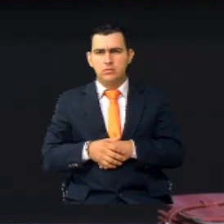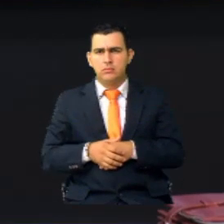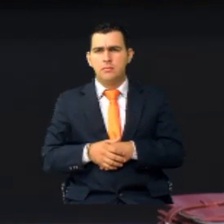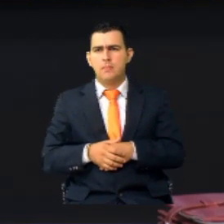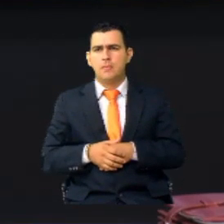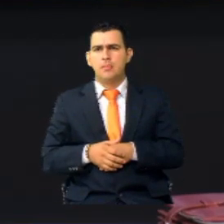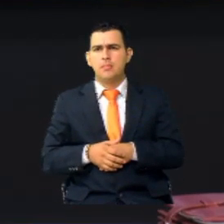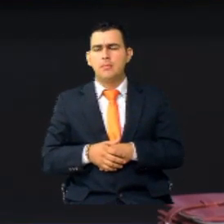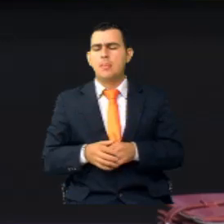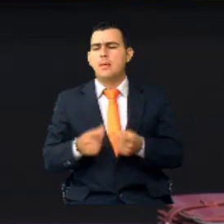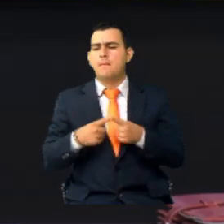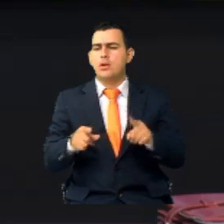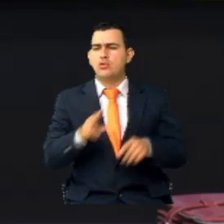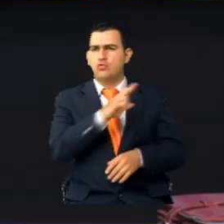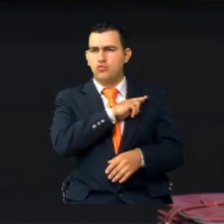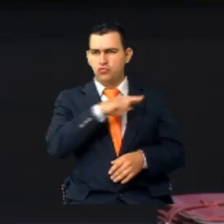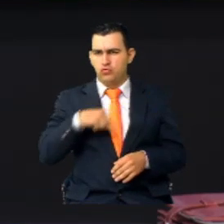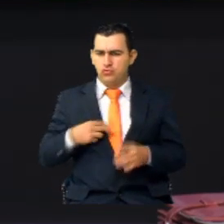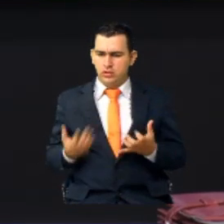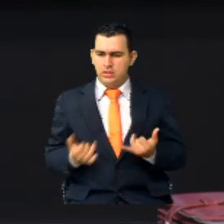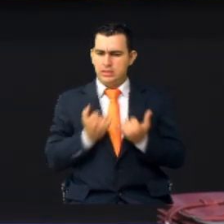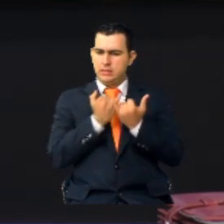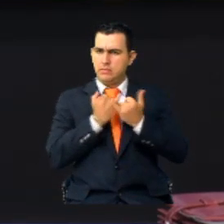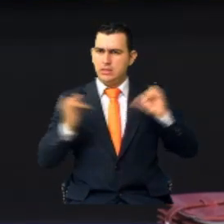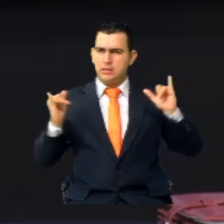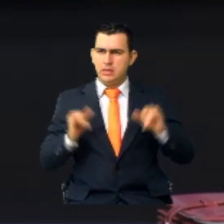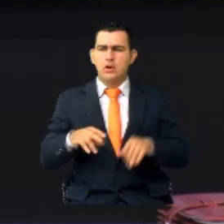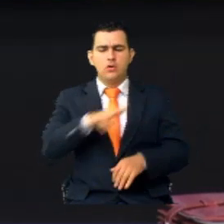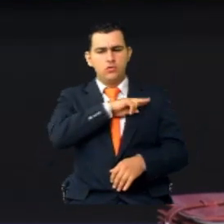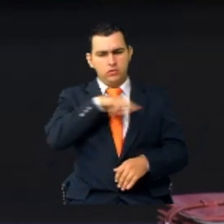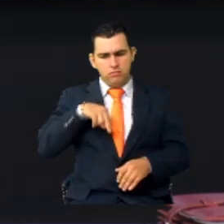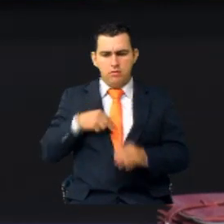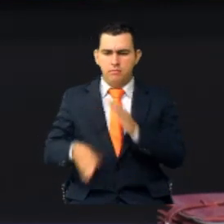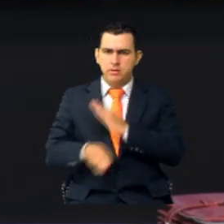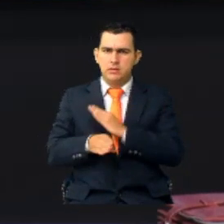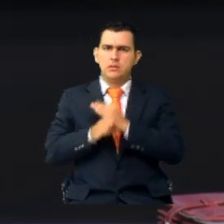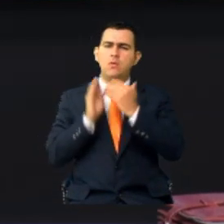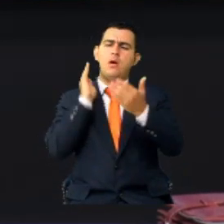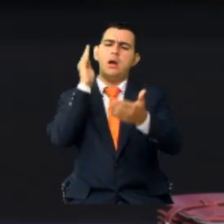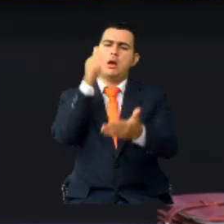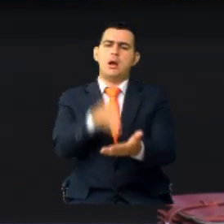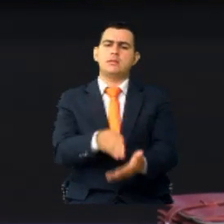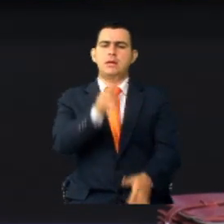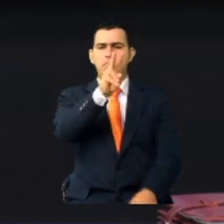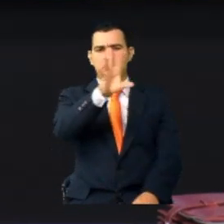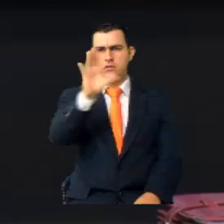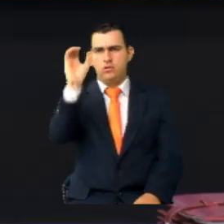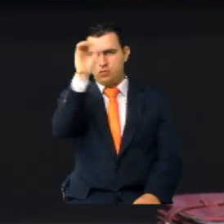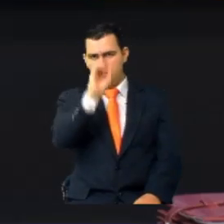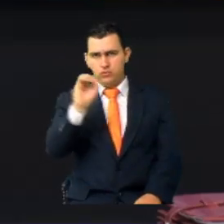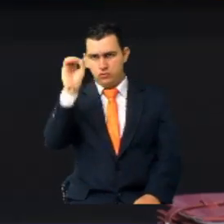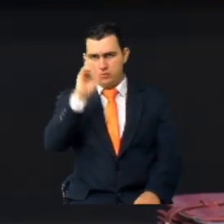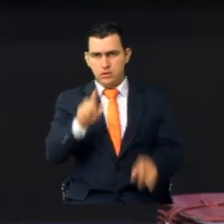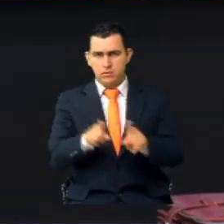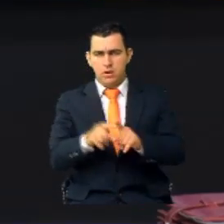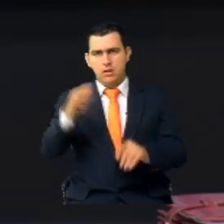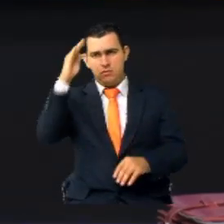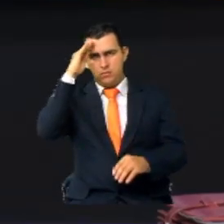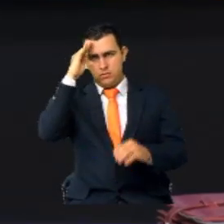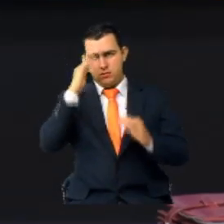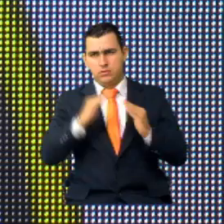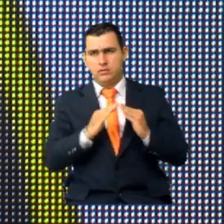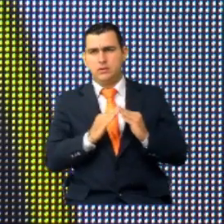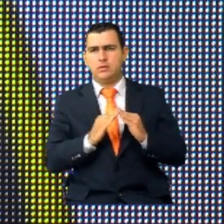maquinarias, pero nosotros a través de la independencia seguiremos hasta el 25 de octubre para consolidar nuestro proyecto político, Horacio, el alcalde de